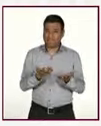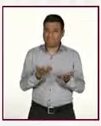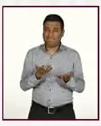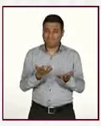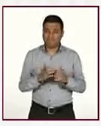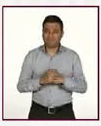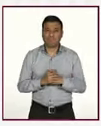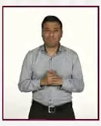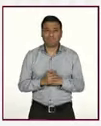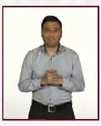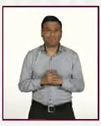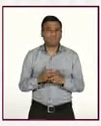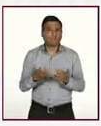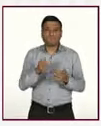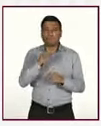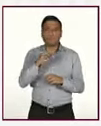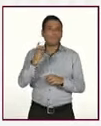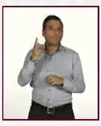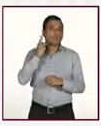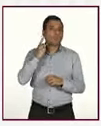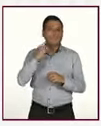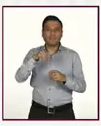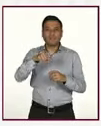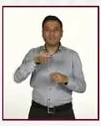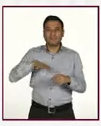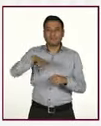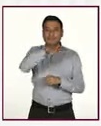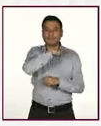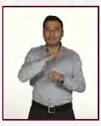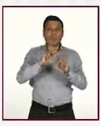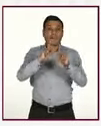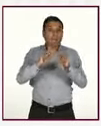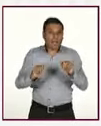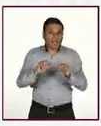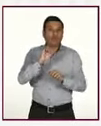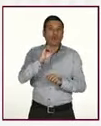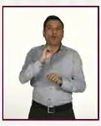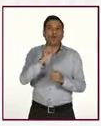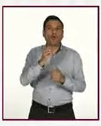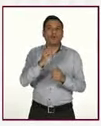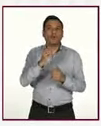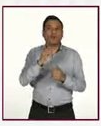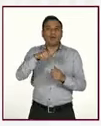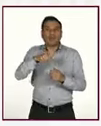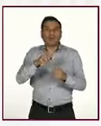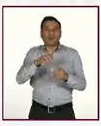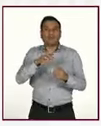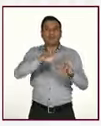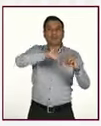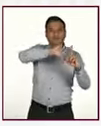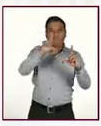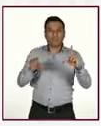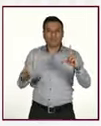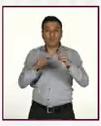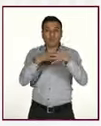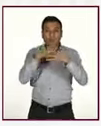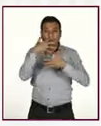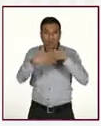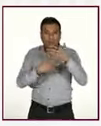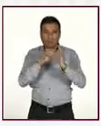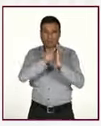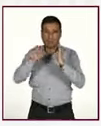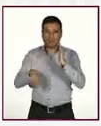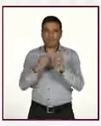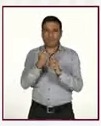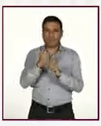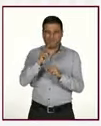la salud mental, ¿no? La situación política pacífica o la seguridad nacional, ¿no? La inseguridad, estas encuestas que de